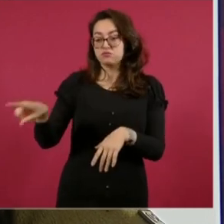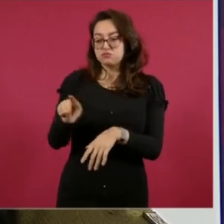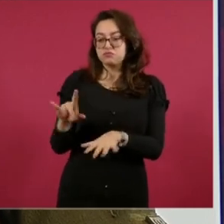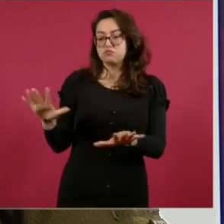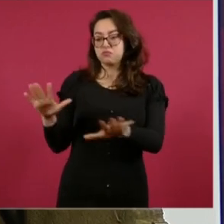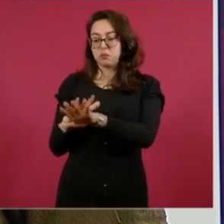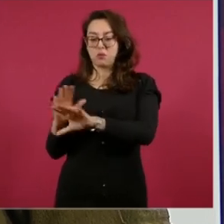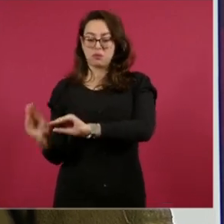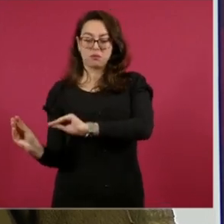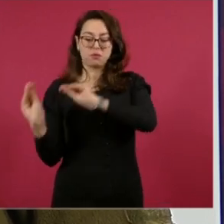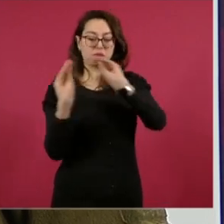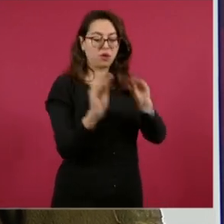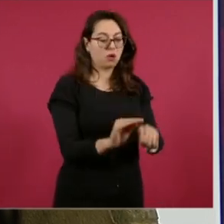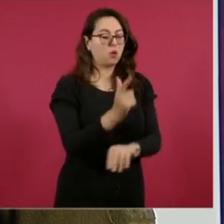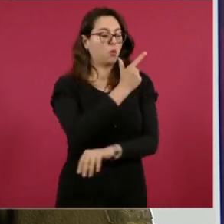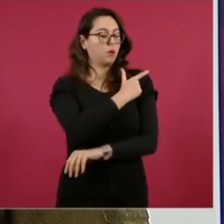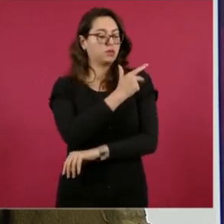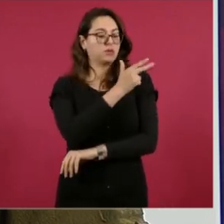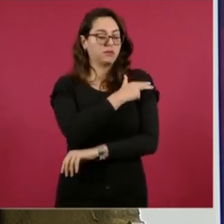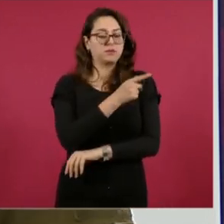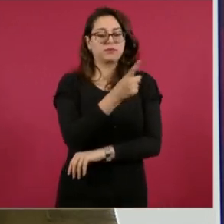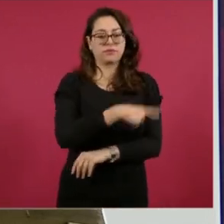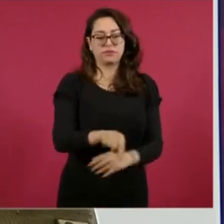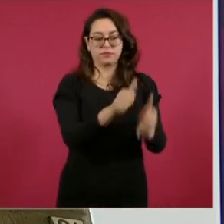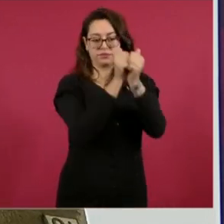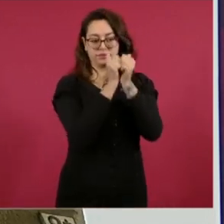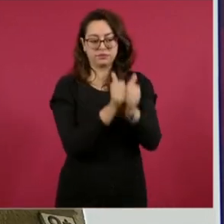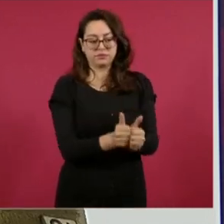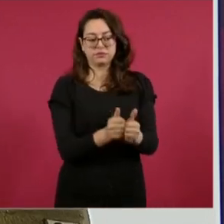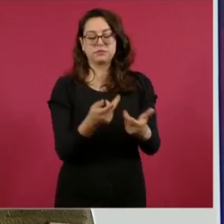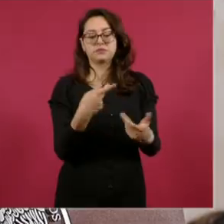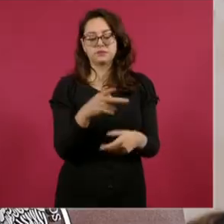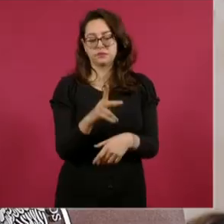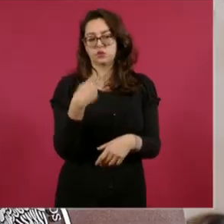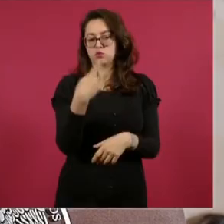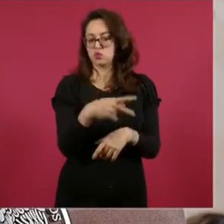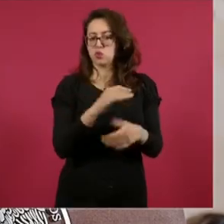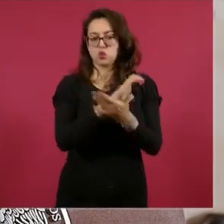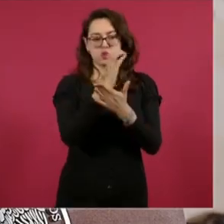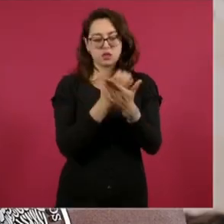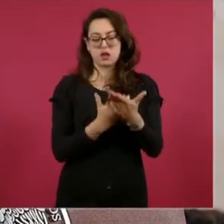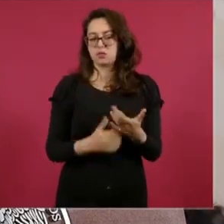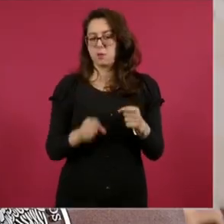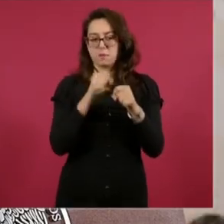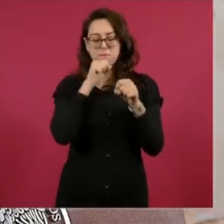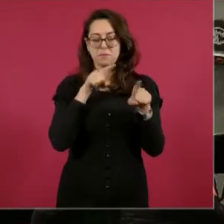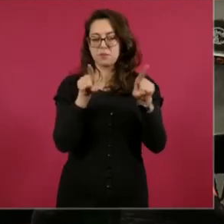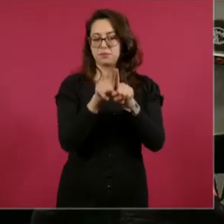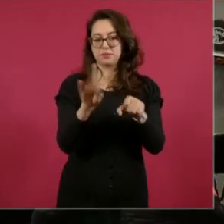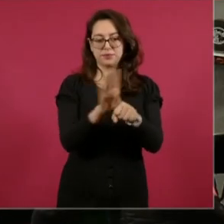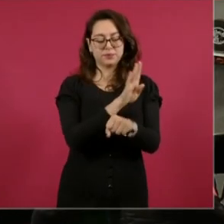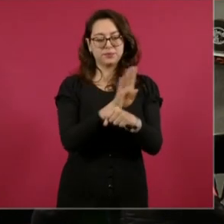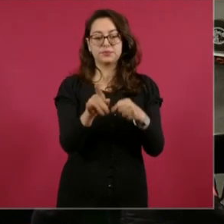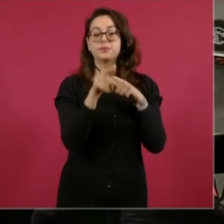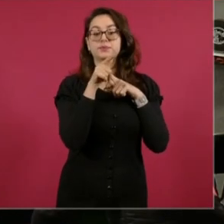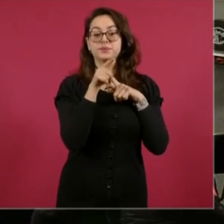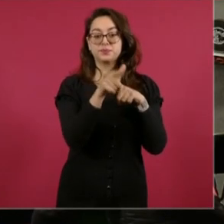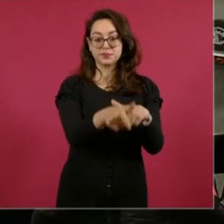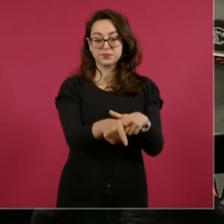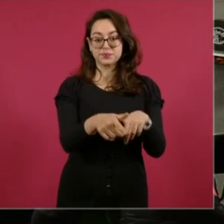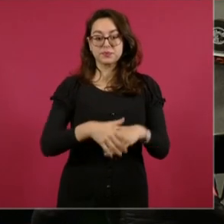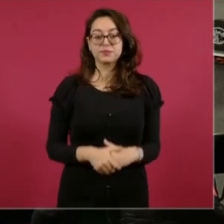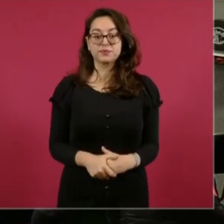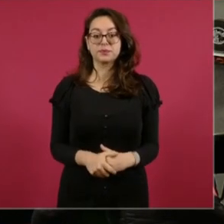queden constituidos en la Guardia, van a permanecer todos sus beneficios. Adelante, por favor. También mencionar